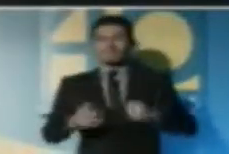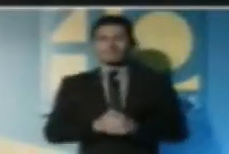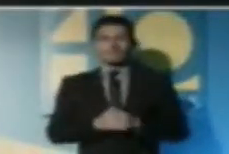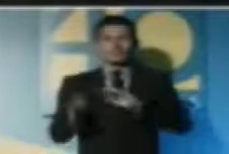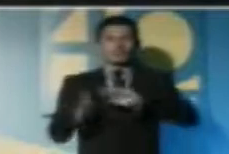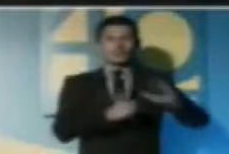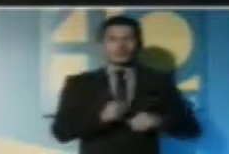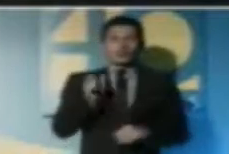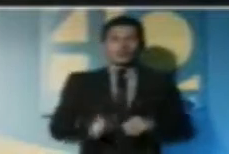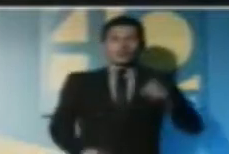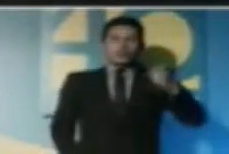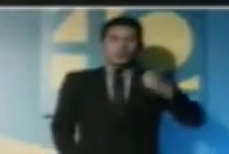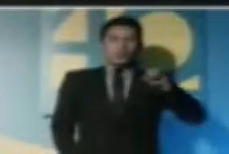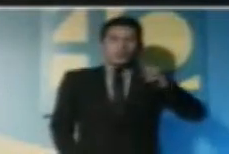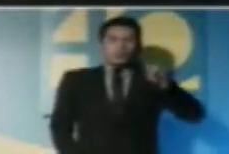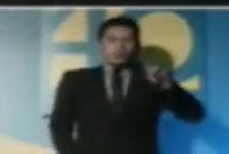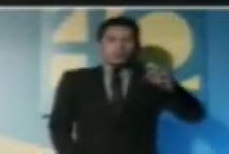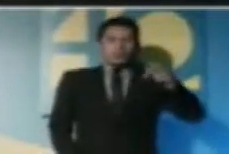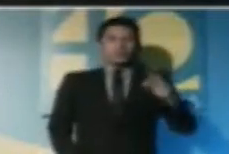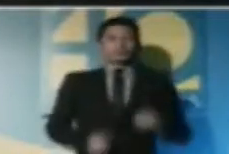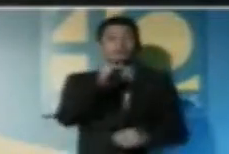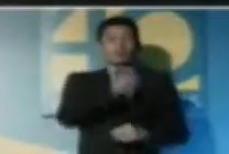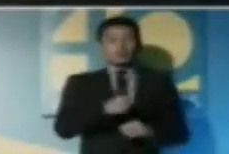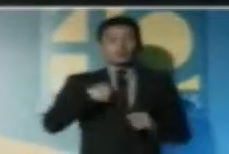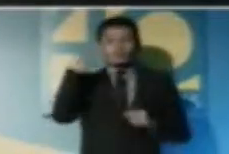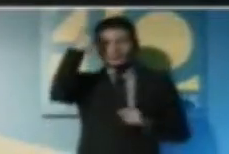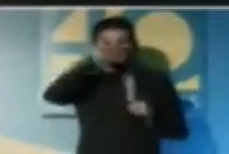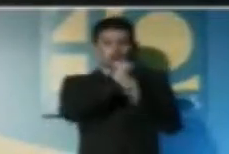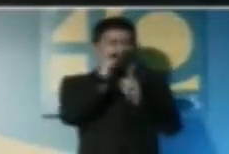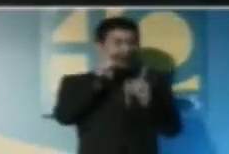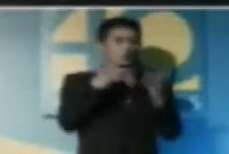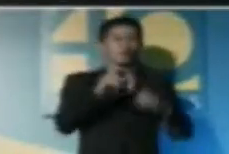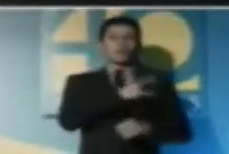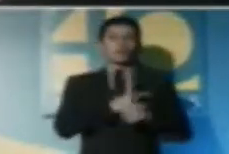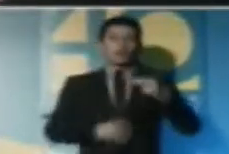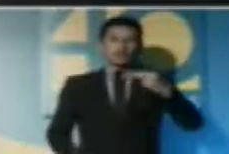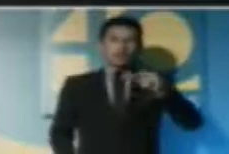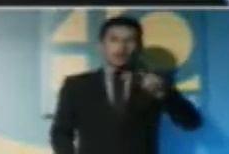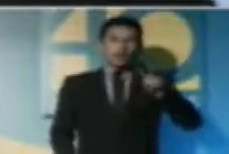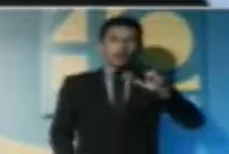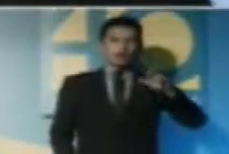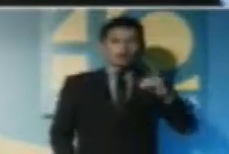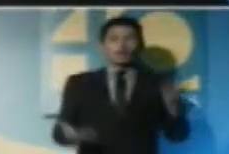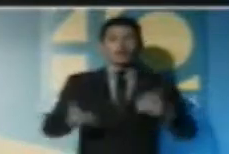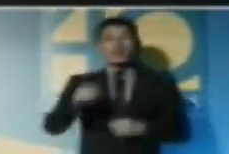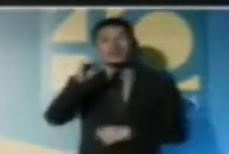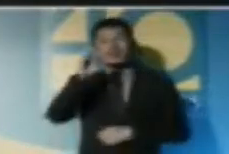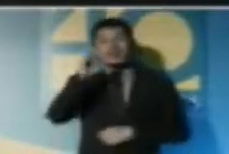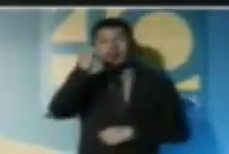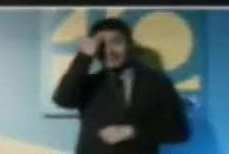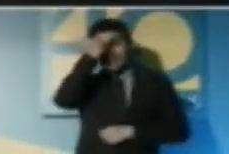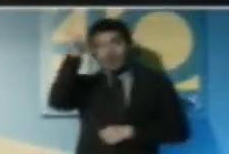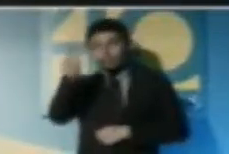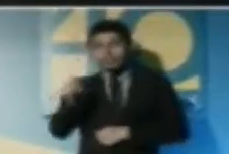Robert Putnam, sociólogo y politólogo de Harvard, estudió 20 años las tradiciones cívicas en la Italia moderna